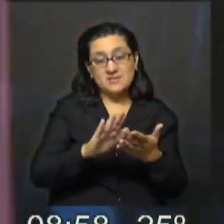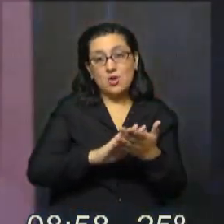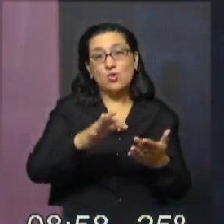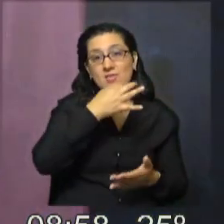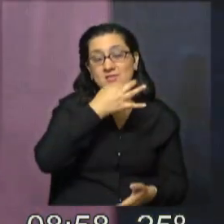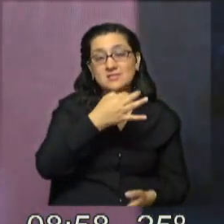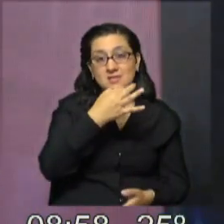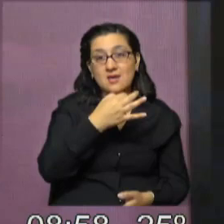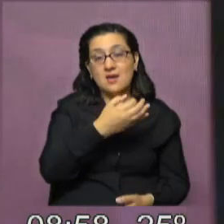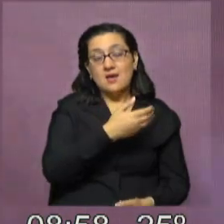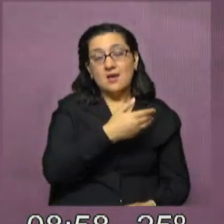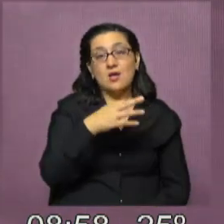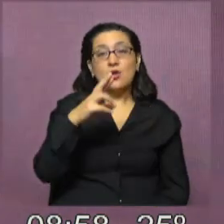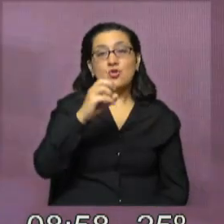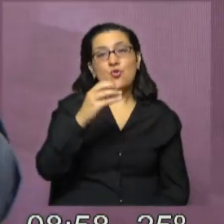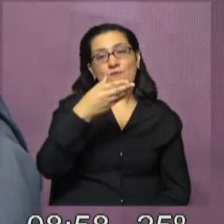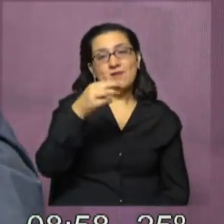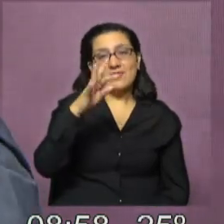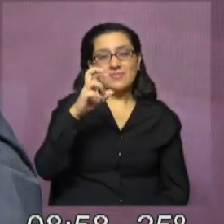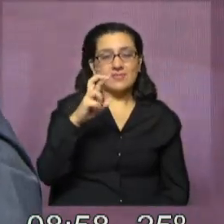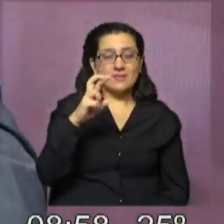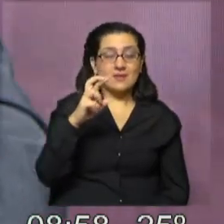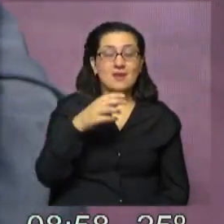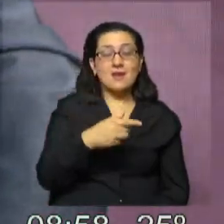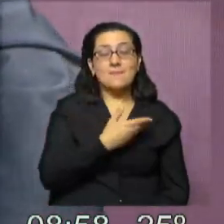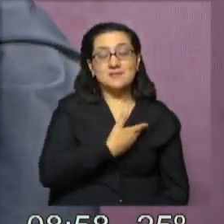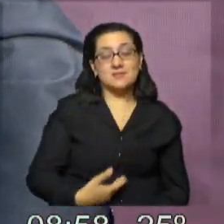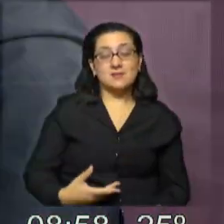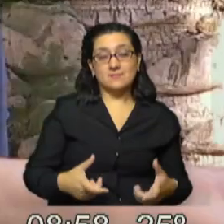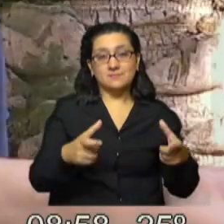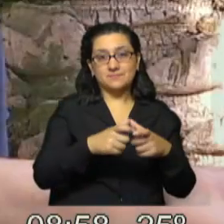decía Robert Silva sobre José Olivera.